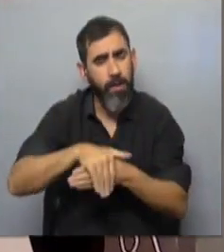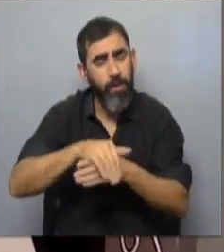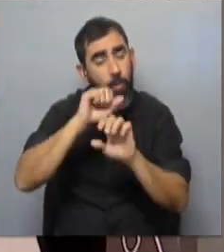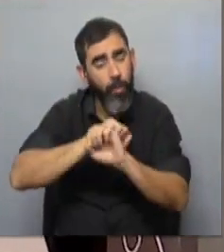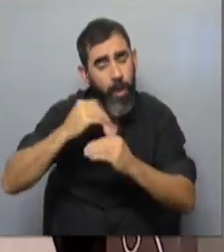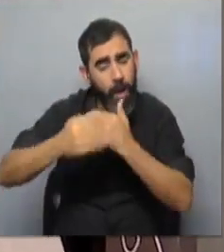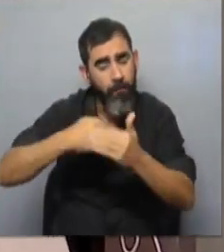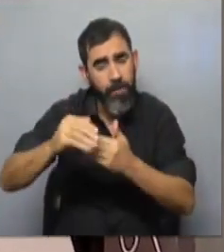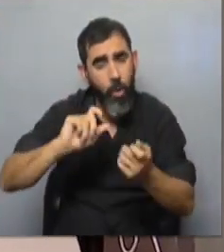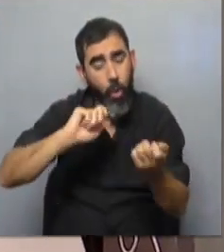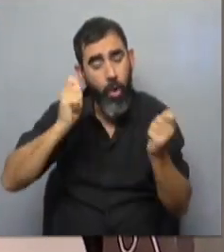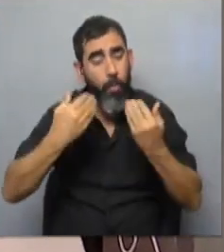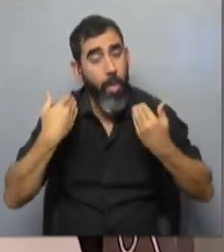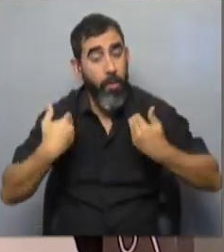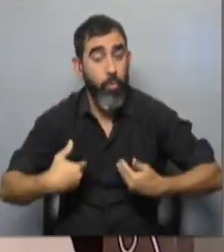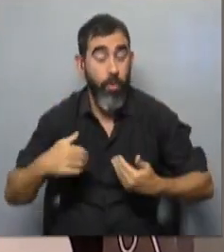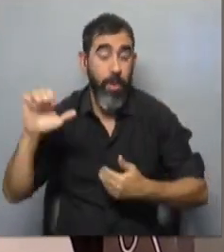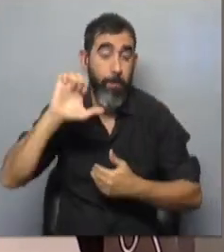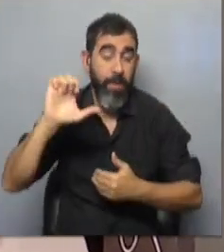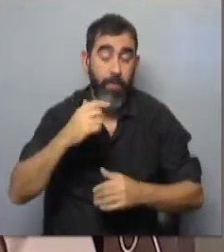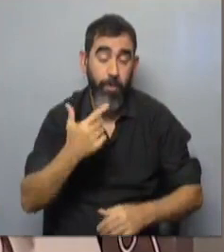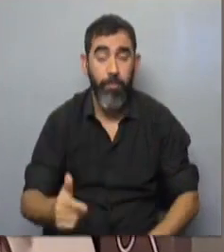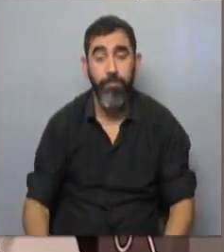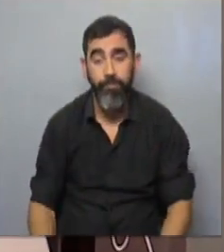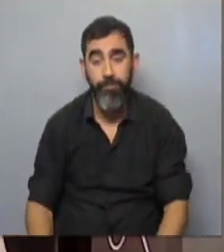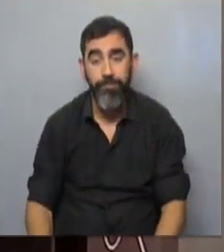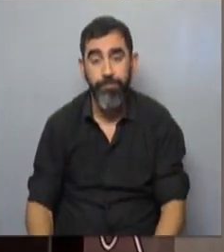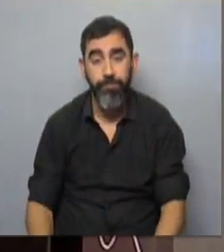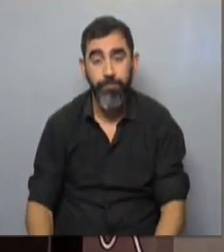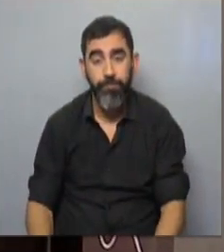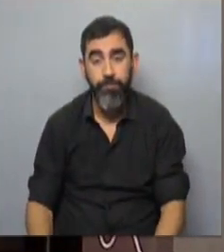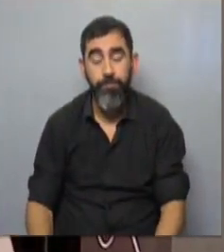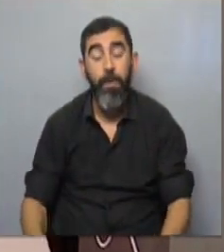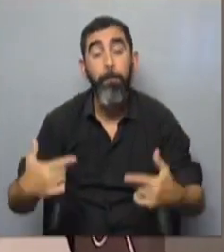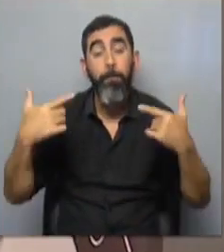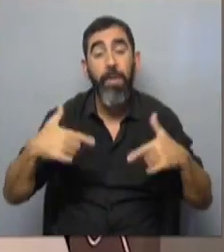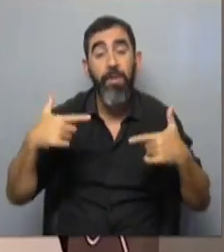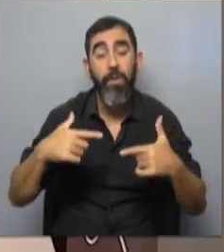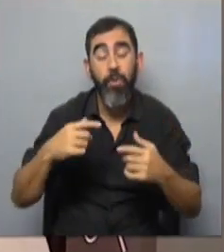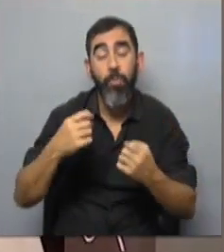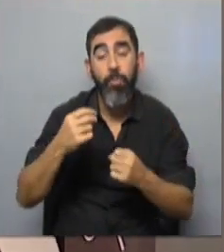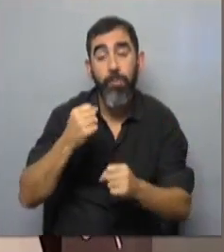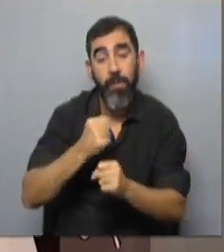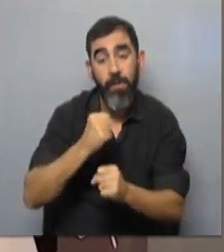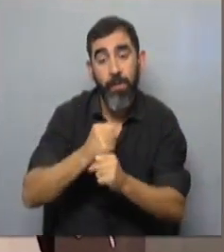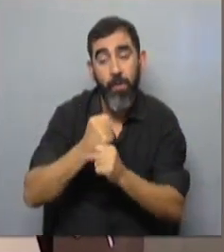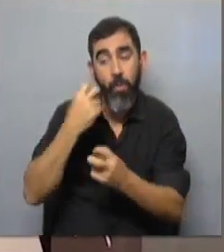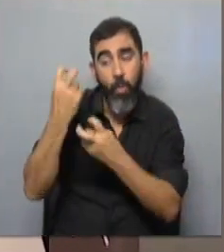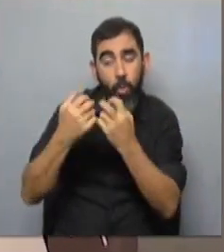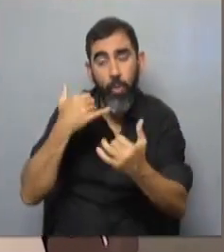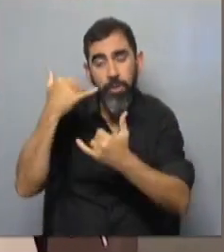haber avances o un cambio de posición de la Cámara de Industria Láctea. Sí, en estos días el Ministerio estuvo intentando a través de